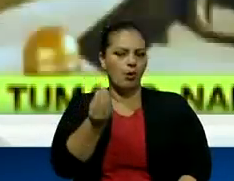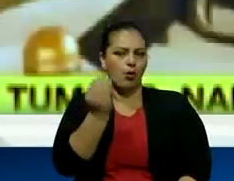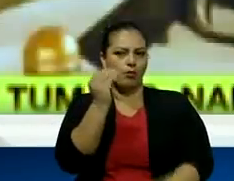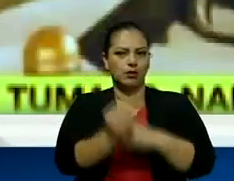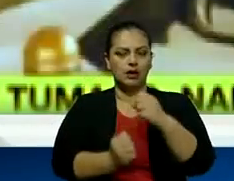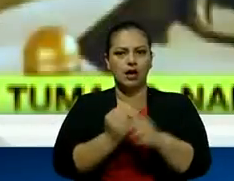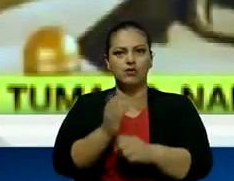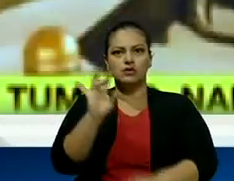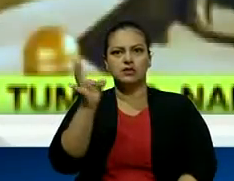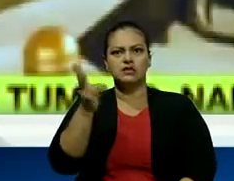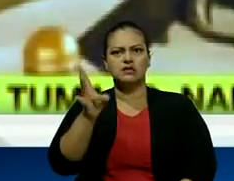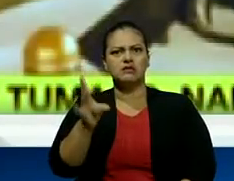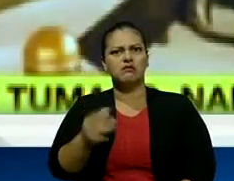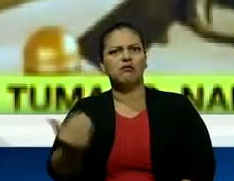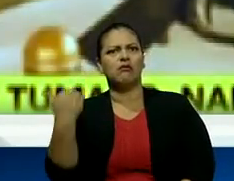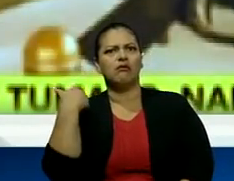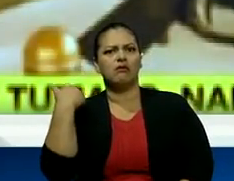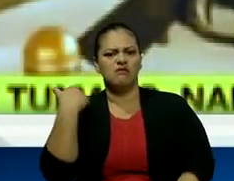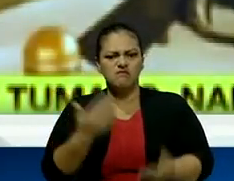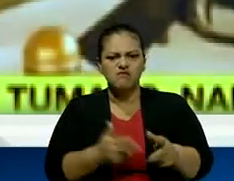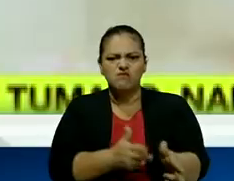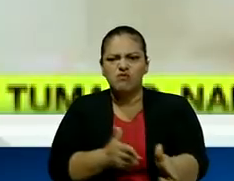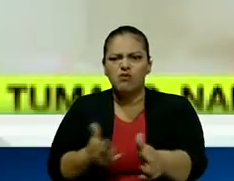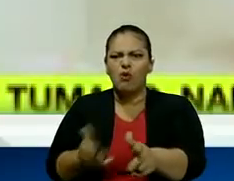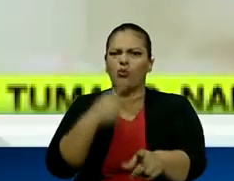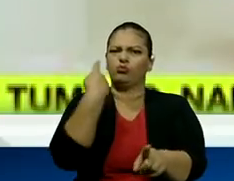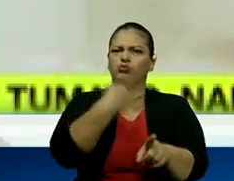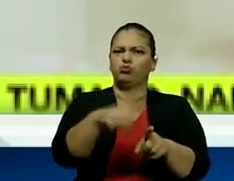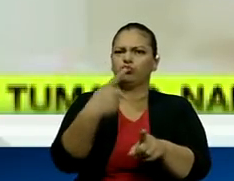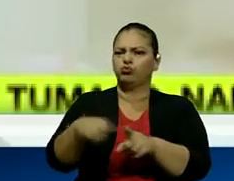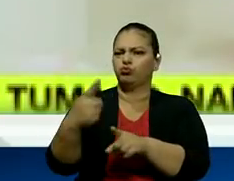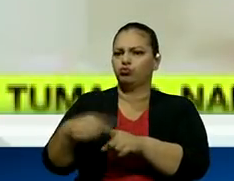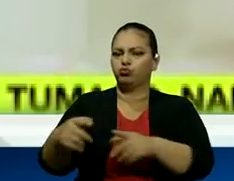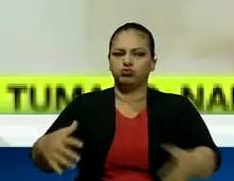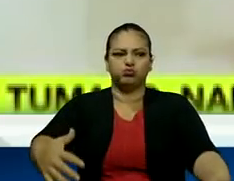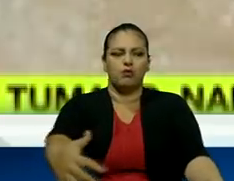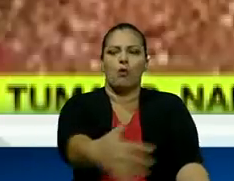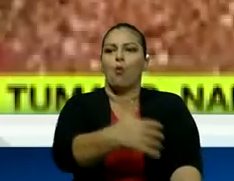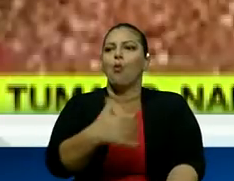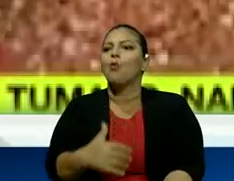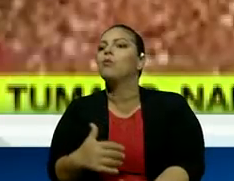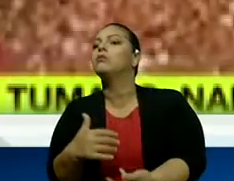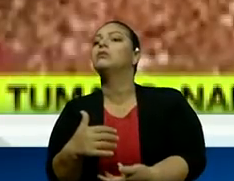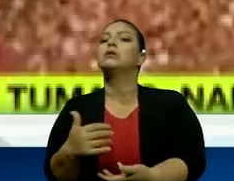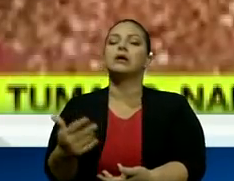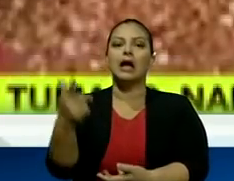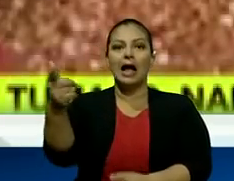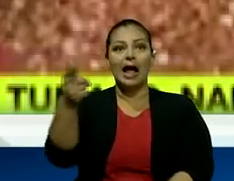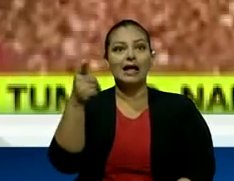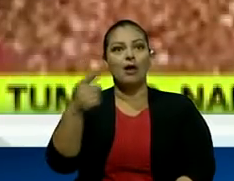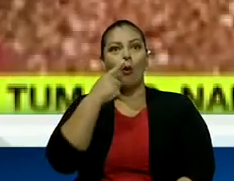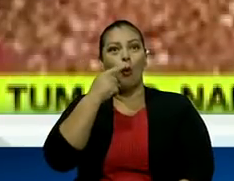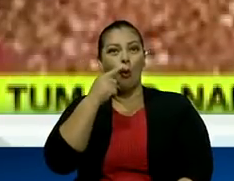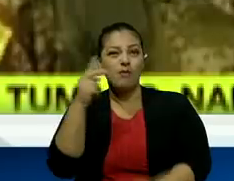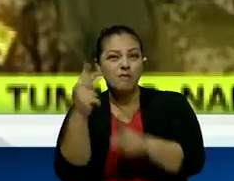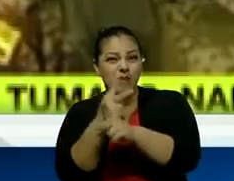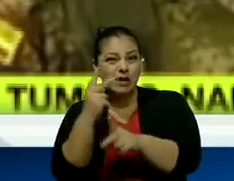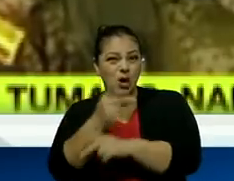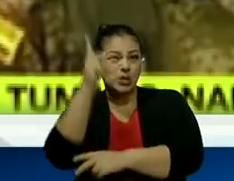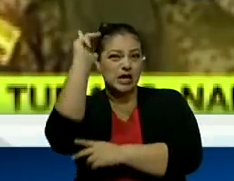bélico. Entre el armamento, 4 fusiles. 45 minas antipersona, 40 kilos de explosivo